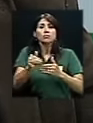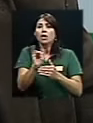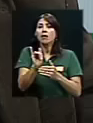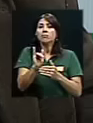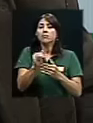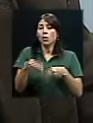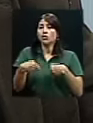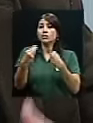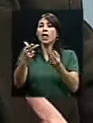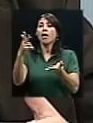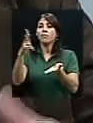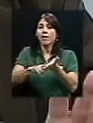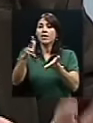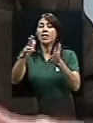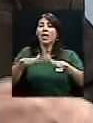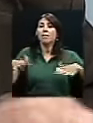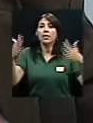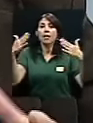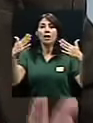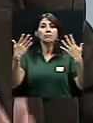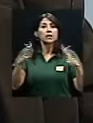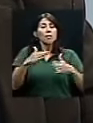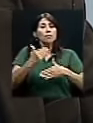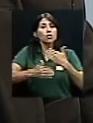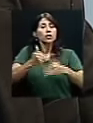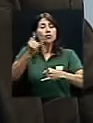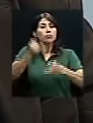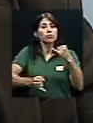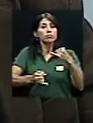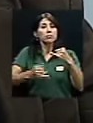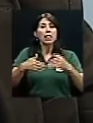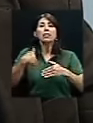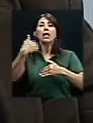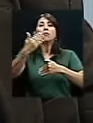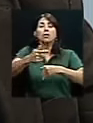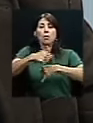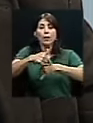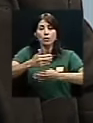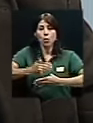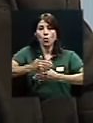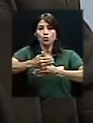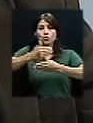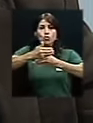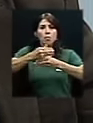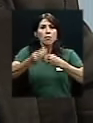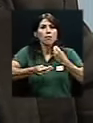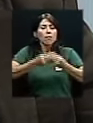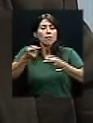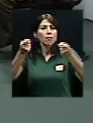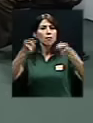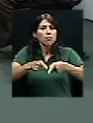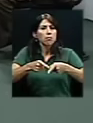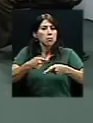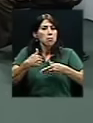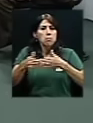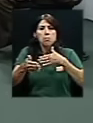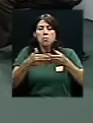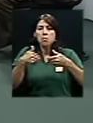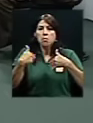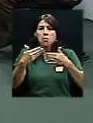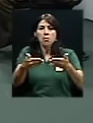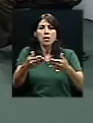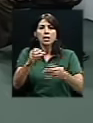viabilidad ambiental y luego lo que suceda al momento de la construcción va a quedar a la libre. Y a esto hay que sumarle el hecho que SETENA